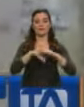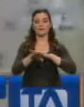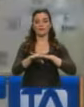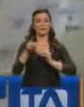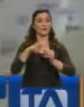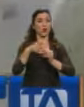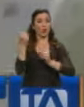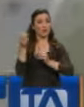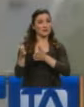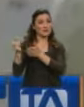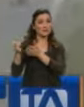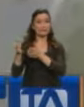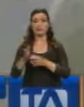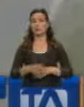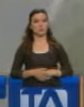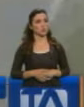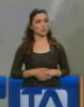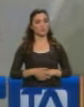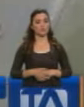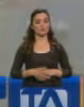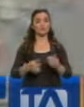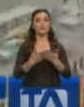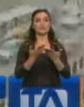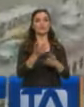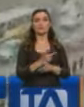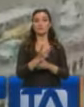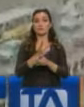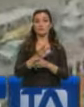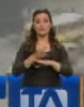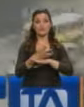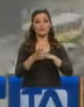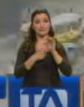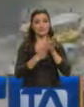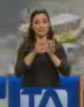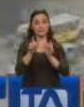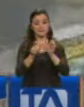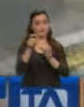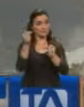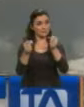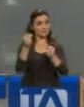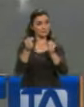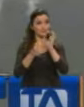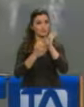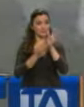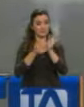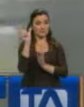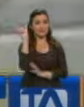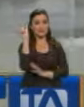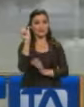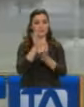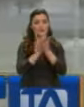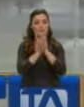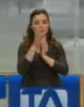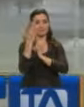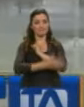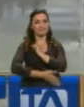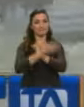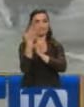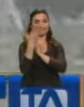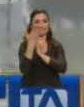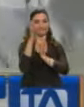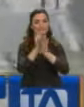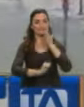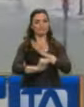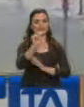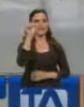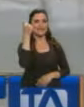alternas. Así es, muchísima precaución, por favor, y las recomendaciones. Quien conduzca sin importar la licencia de conducir será sancionado con el